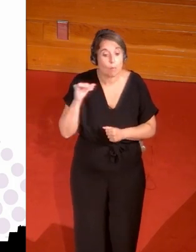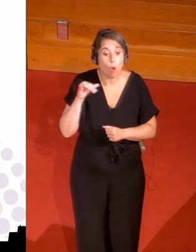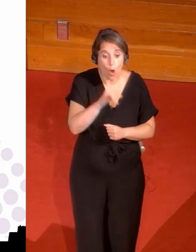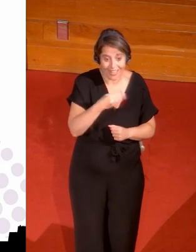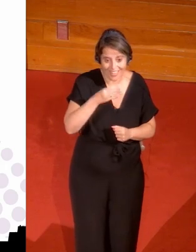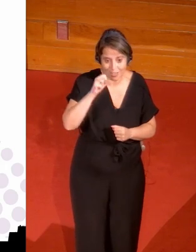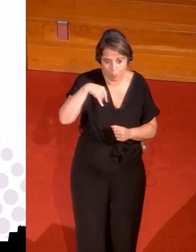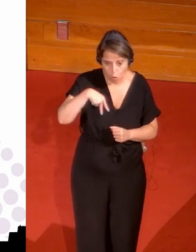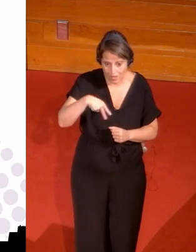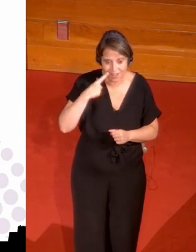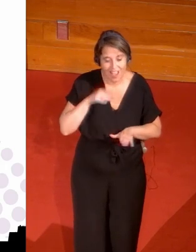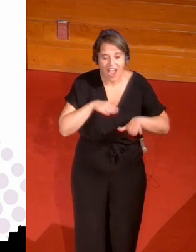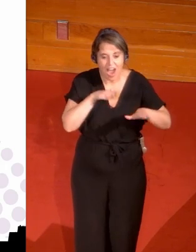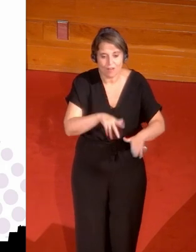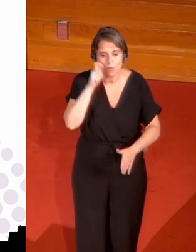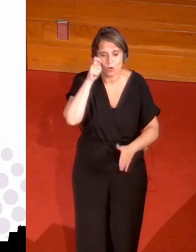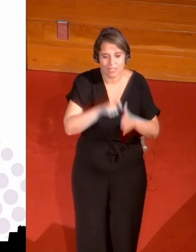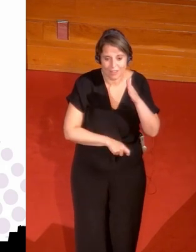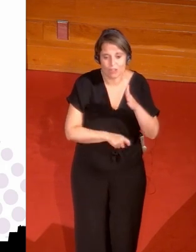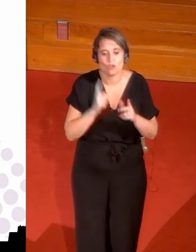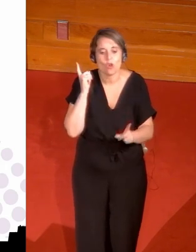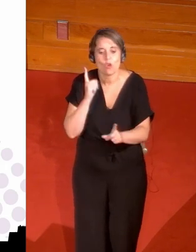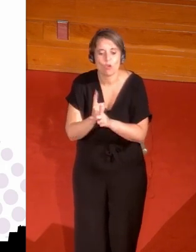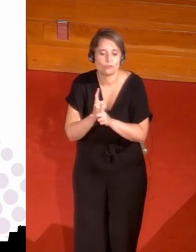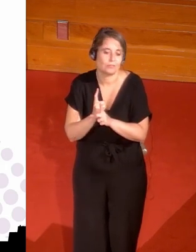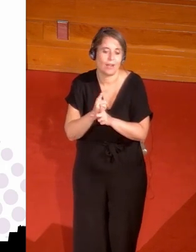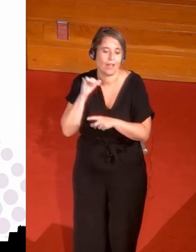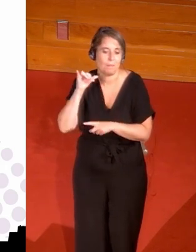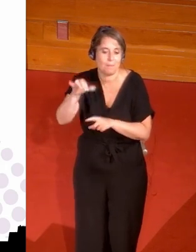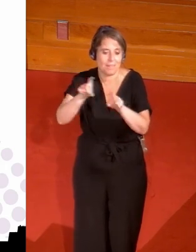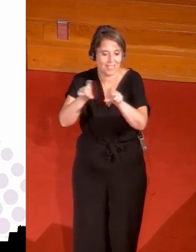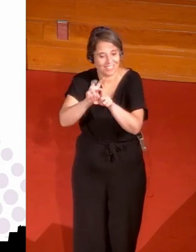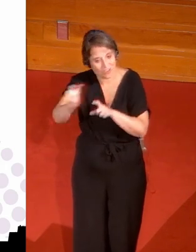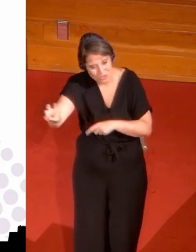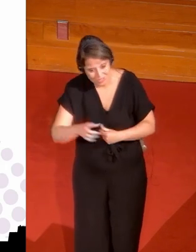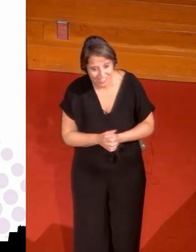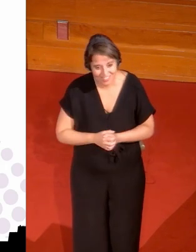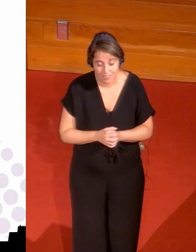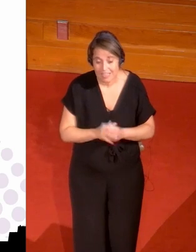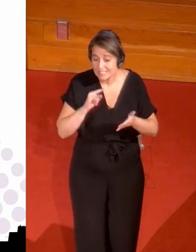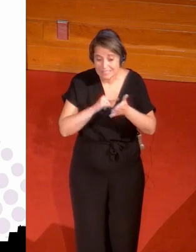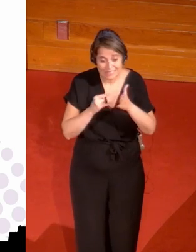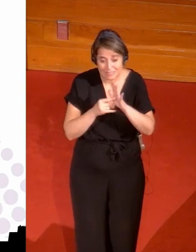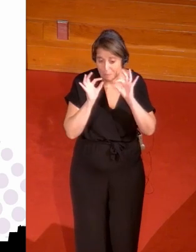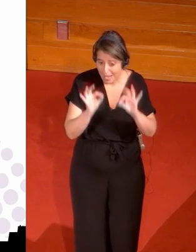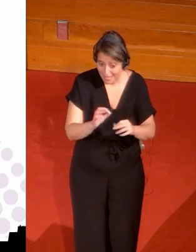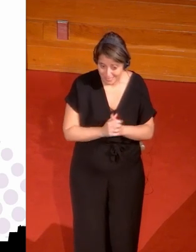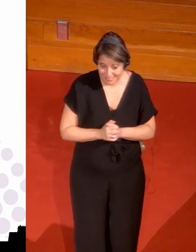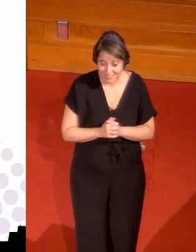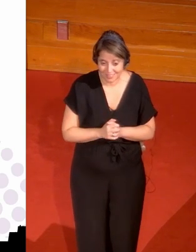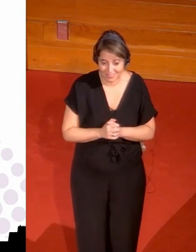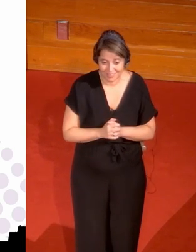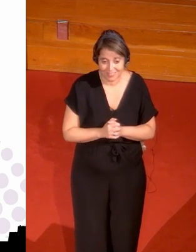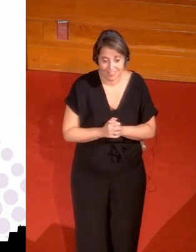claro que va a ir aquí a muerte con sanciones a airbus y a todo lo que se le ponga entonces forma es el sistema Ahí está